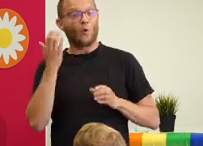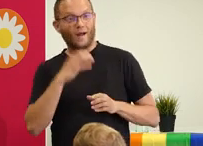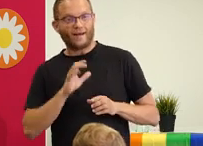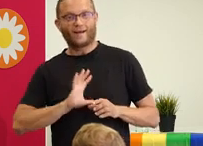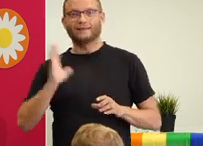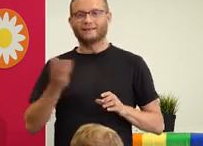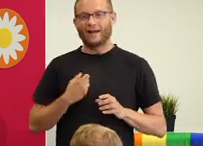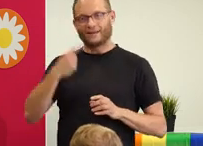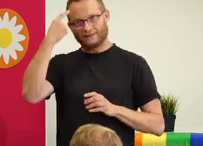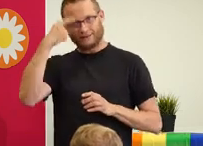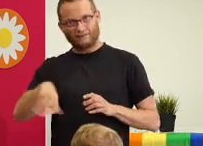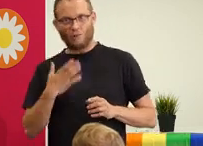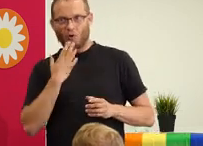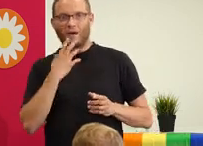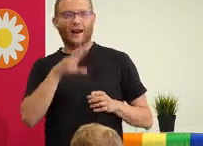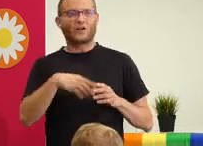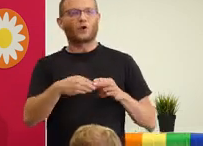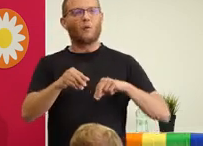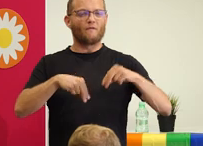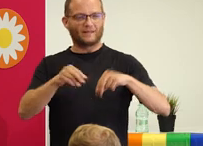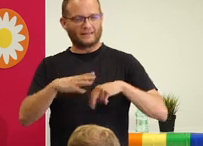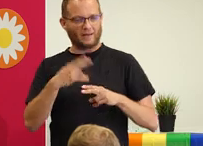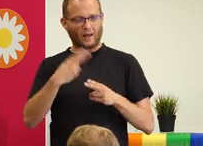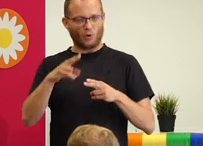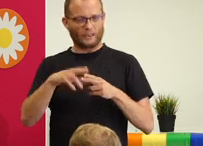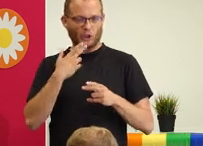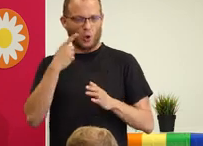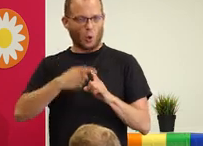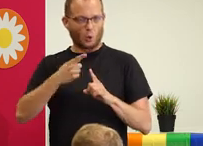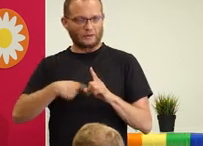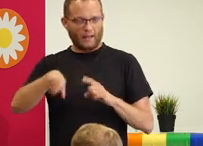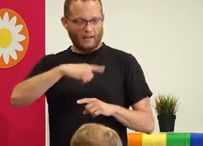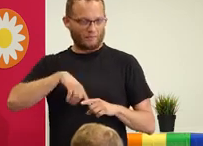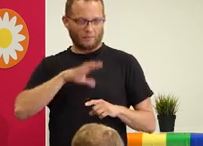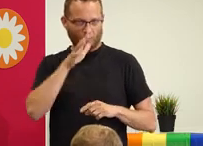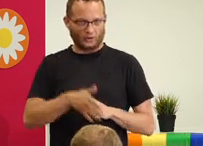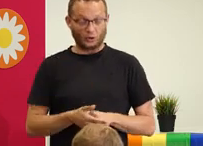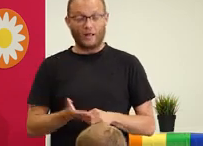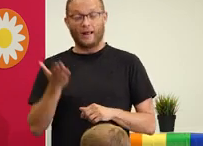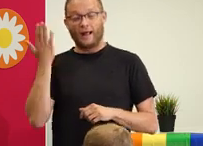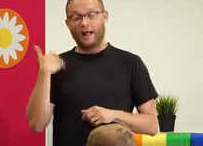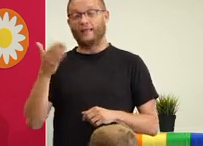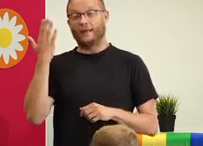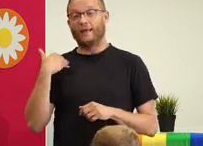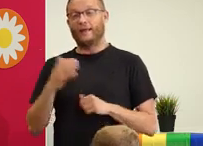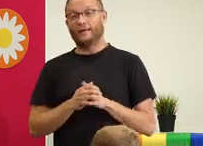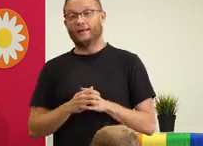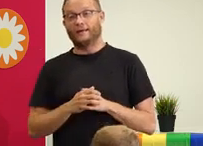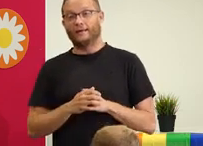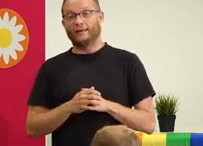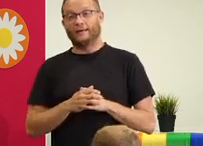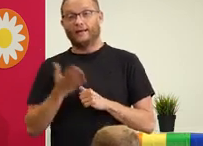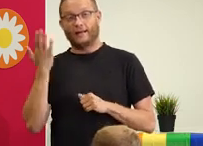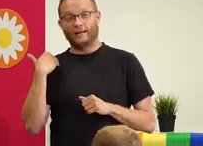trans sabemos que somos fichas para los políticos para utilizar, ¿no? Y hace tiempo era que